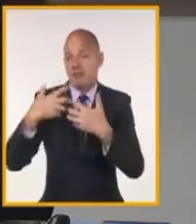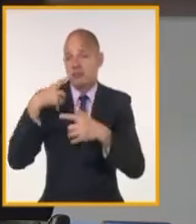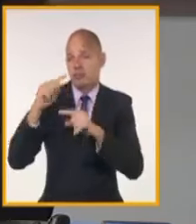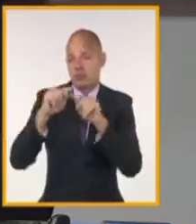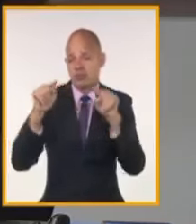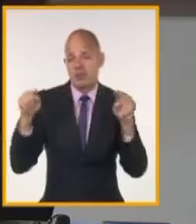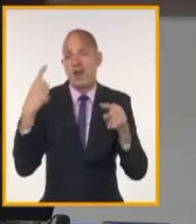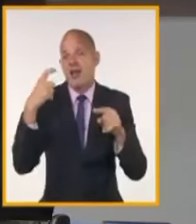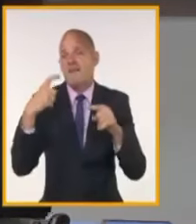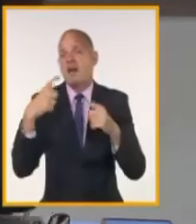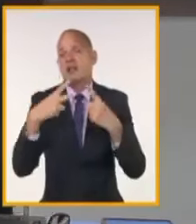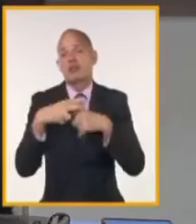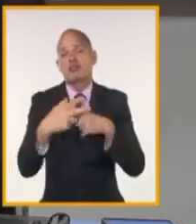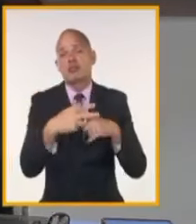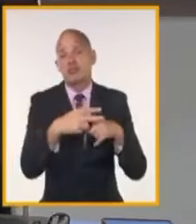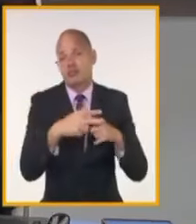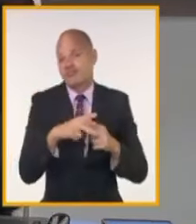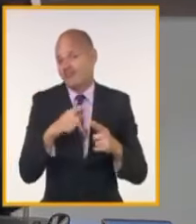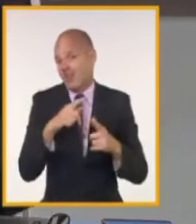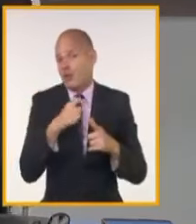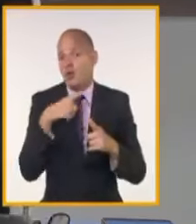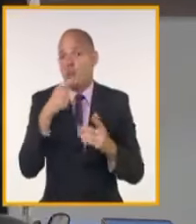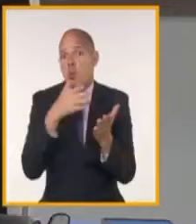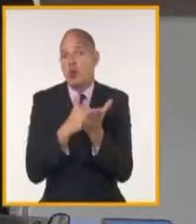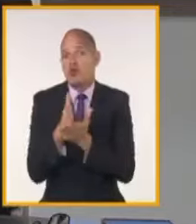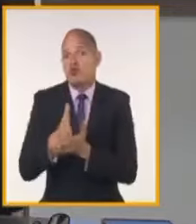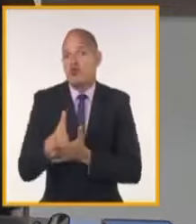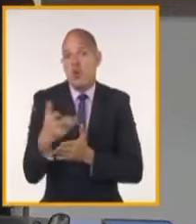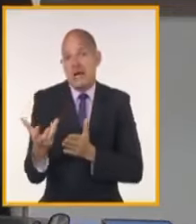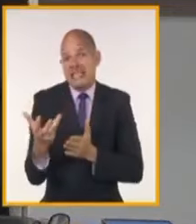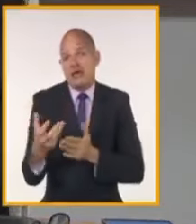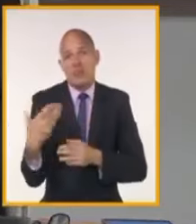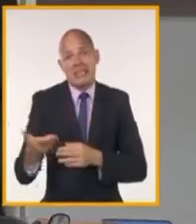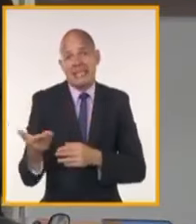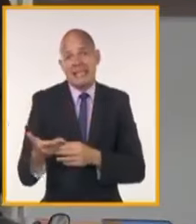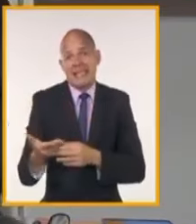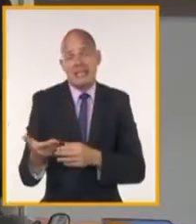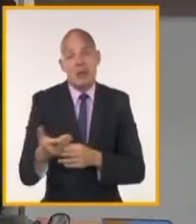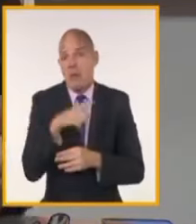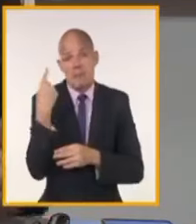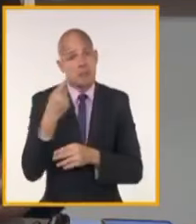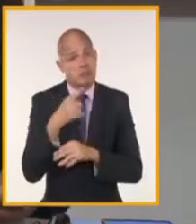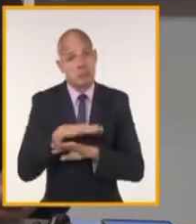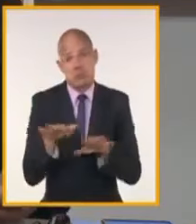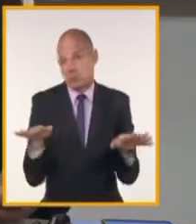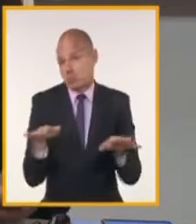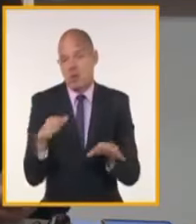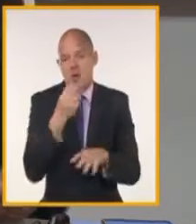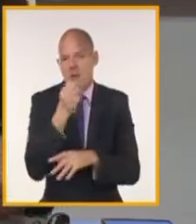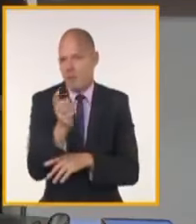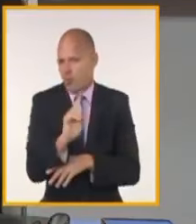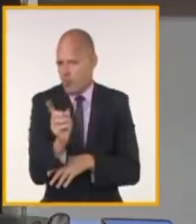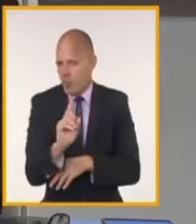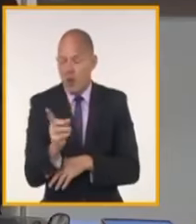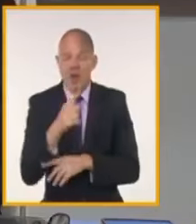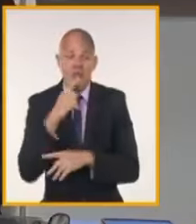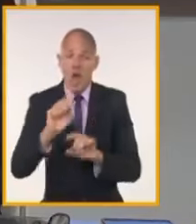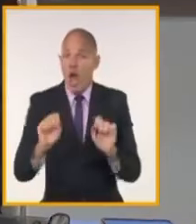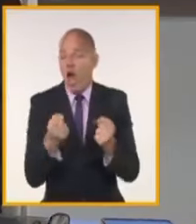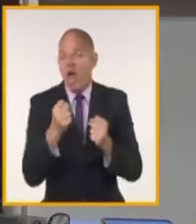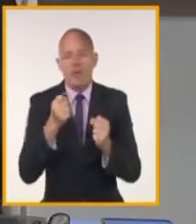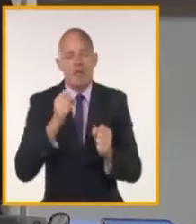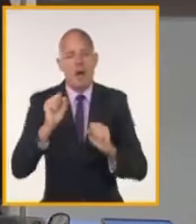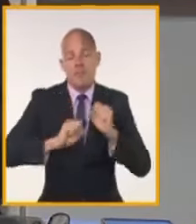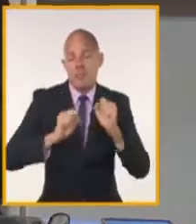perdemos totalmente tenemos que seguir si tuviéramos reserva podíamos dar mantenimiento sin afectación no tenemos esa